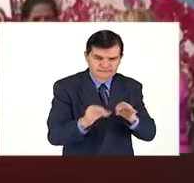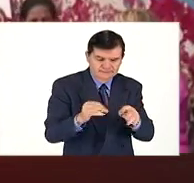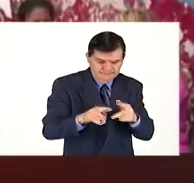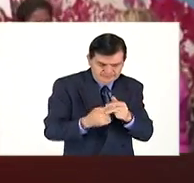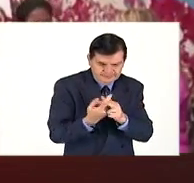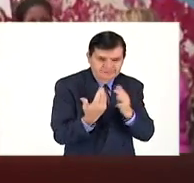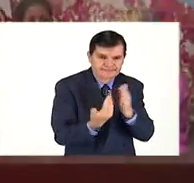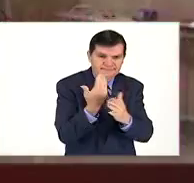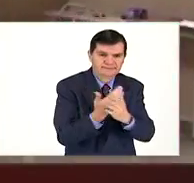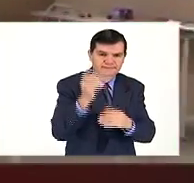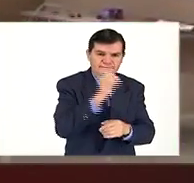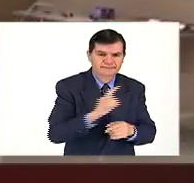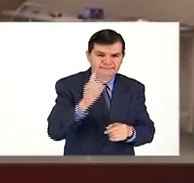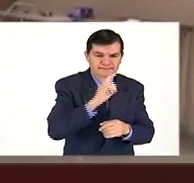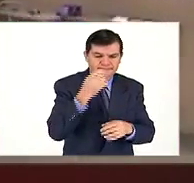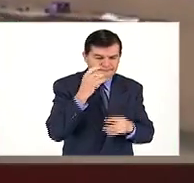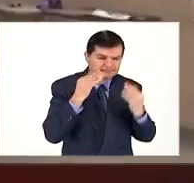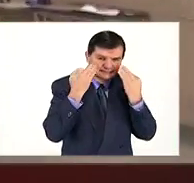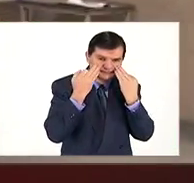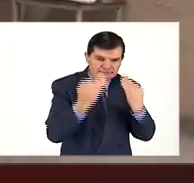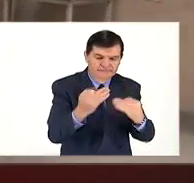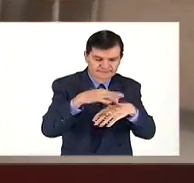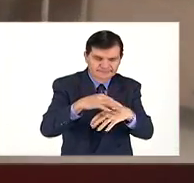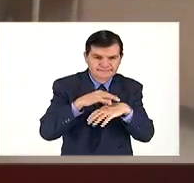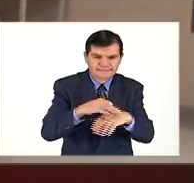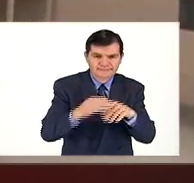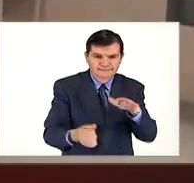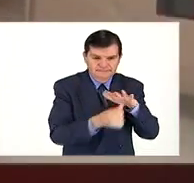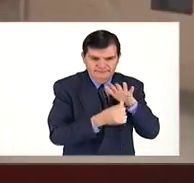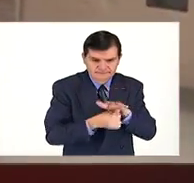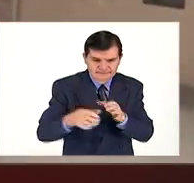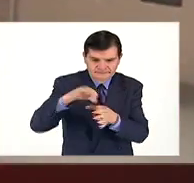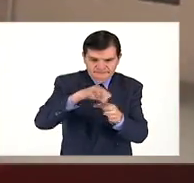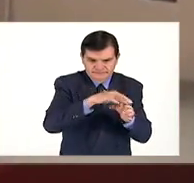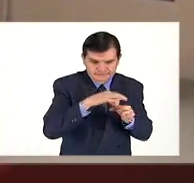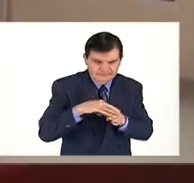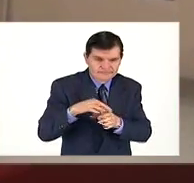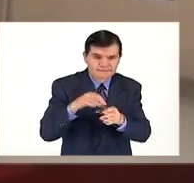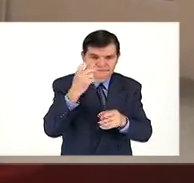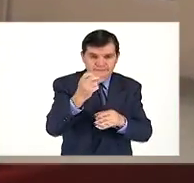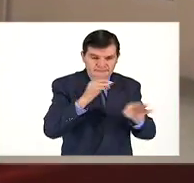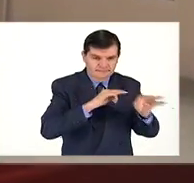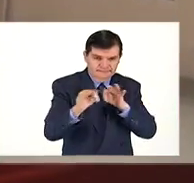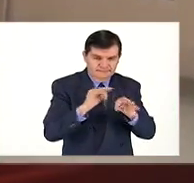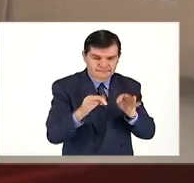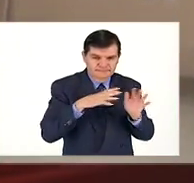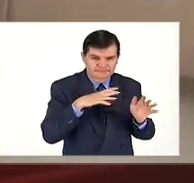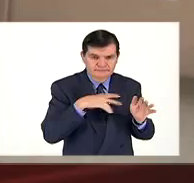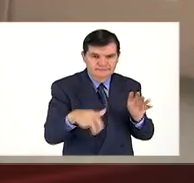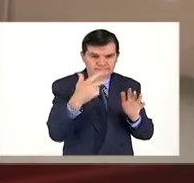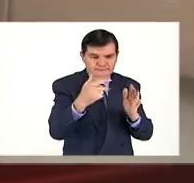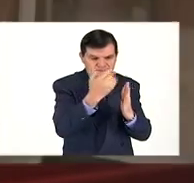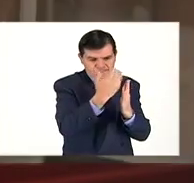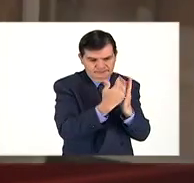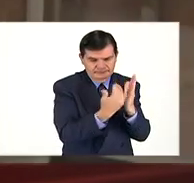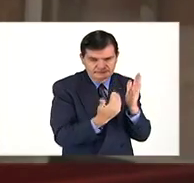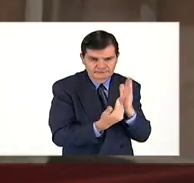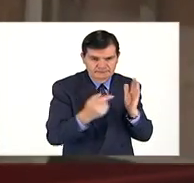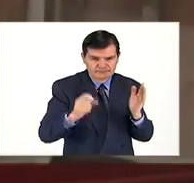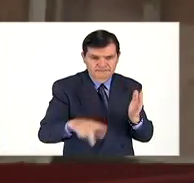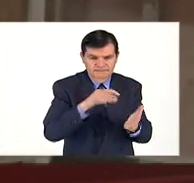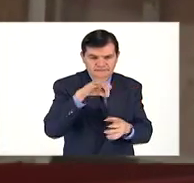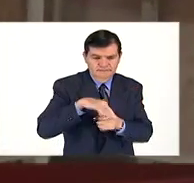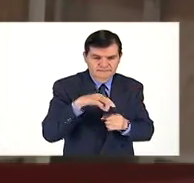primeras horas del domingo para presenciar el desempeño de las mesas de votación. Esta misión presentará 13 informes sobre las elecciones